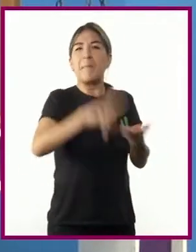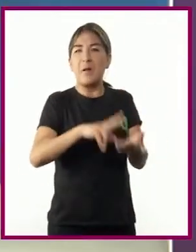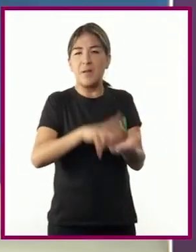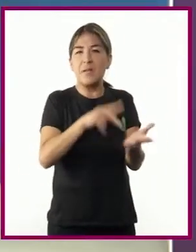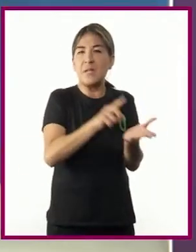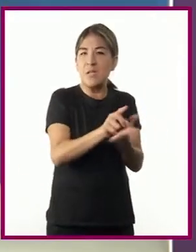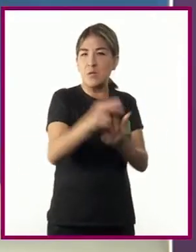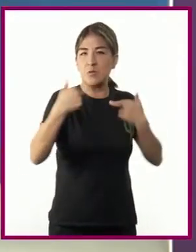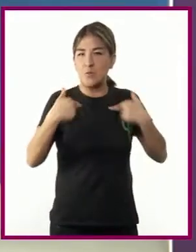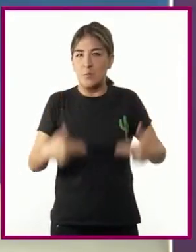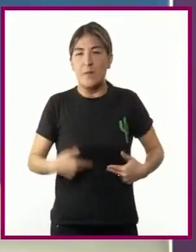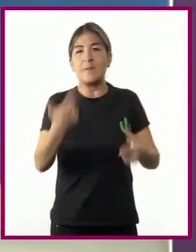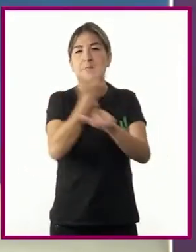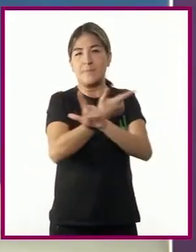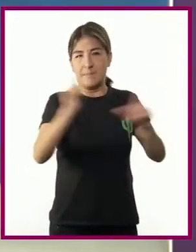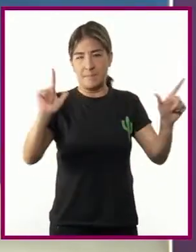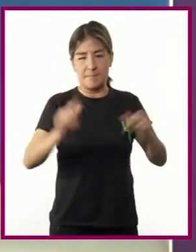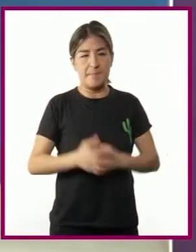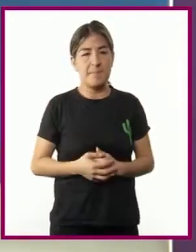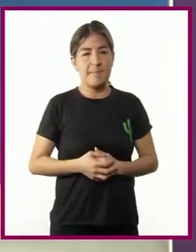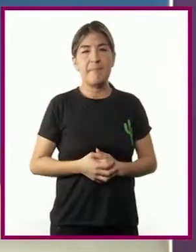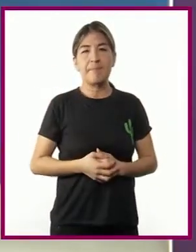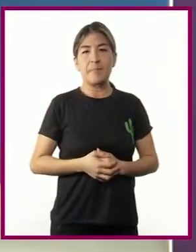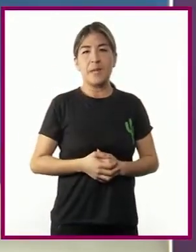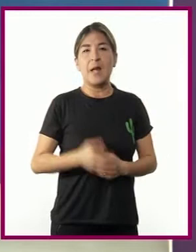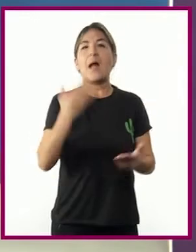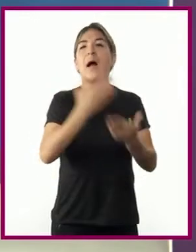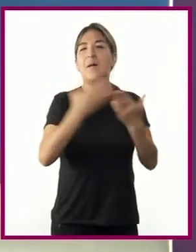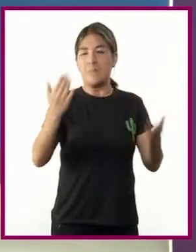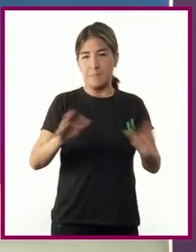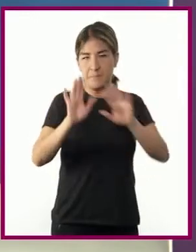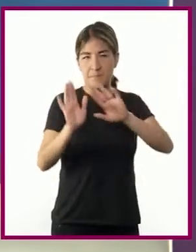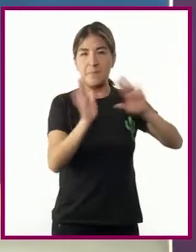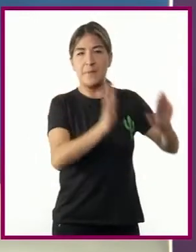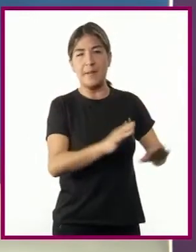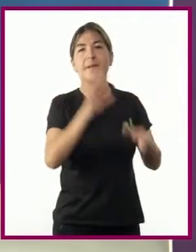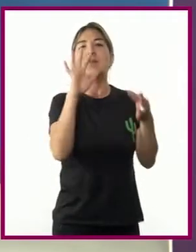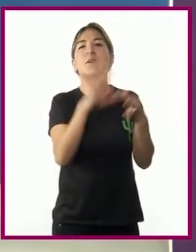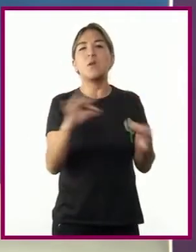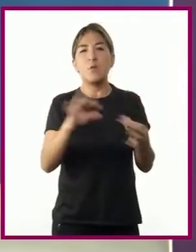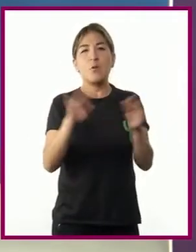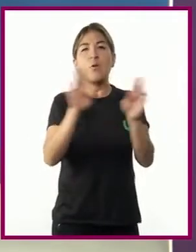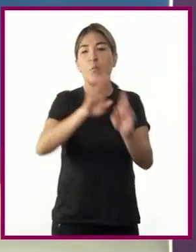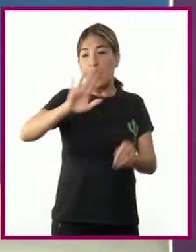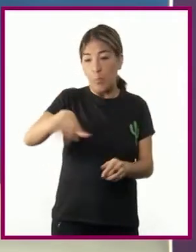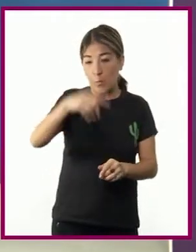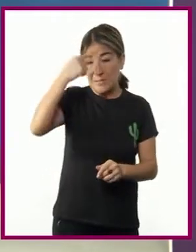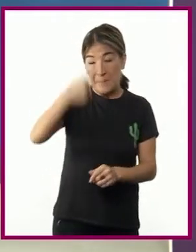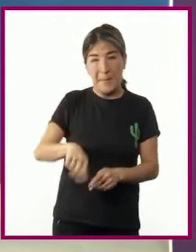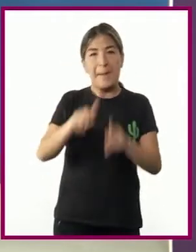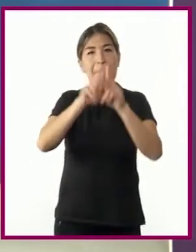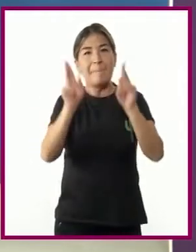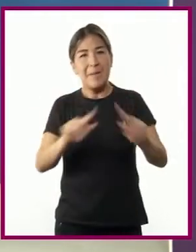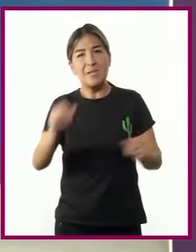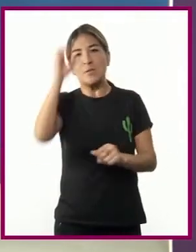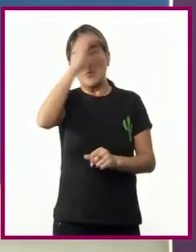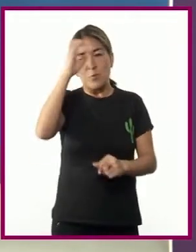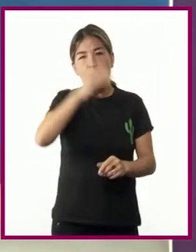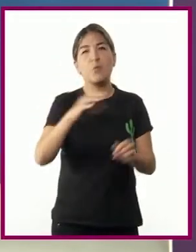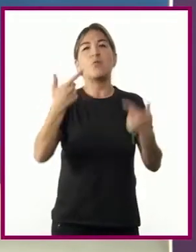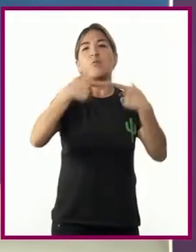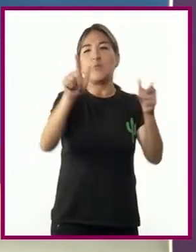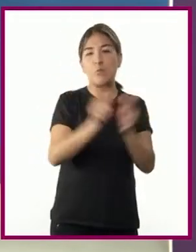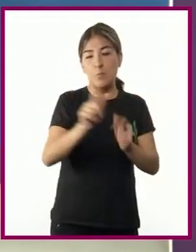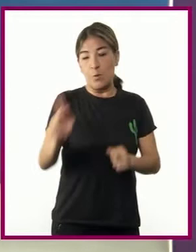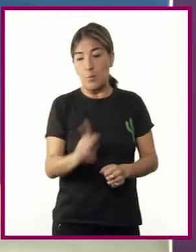libertades. Ahora bien, la búsqueda de la paz y fomentarla como una cultura entre los grupos, los